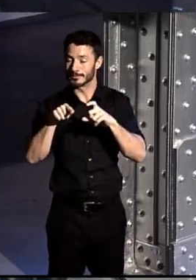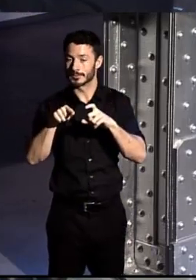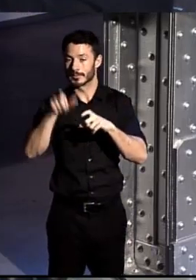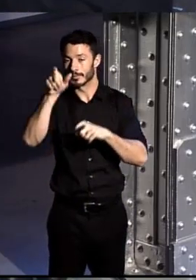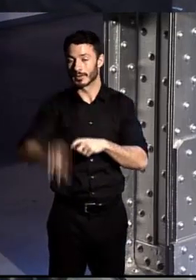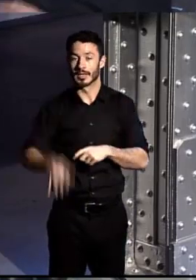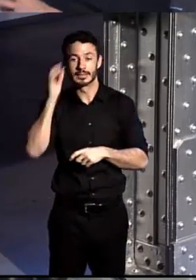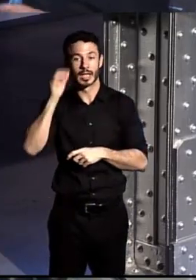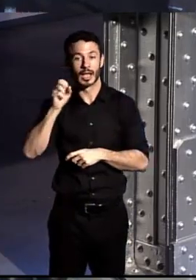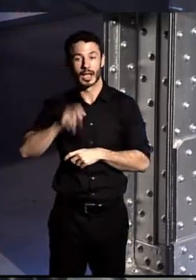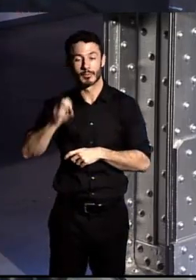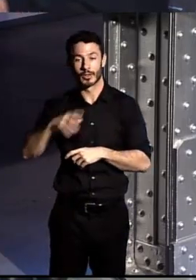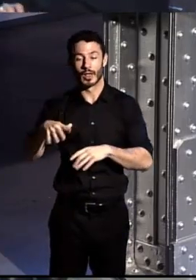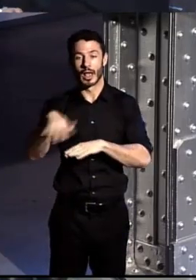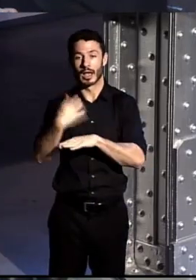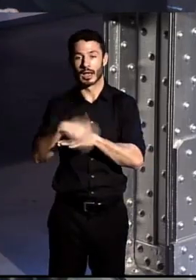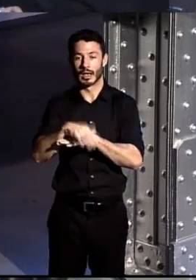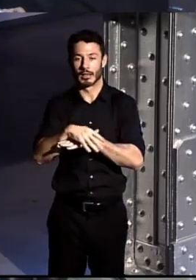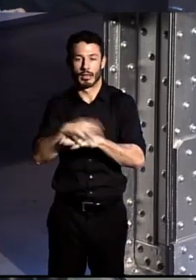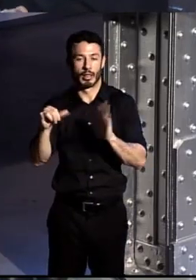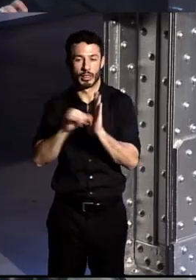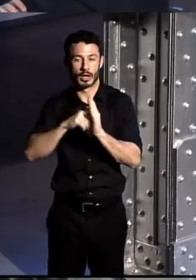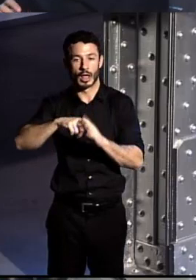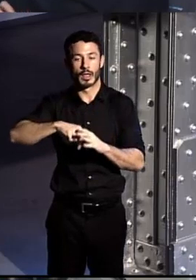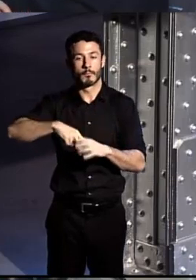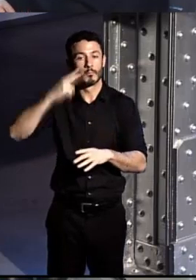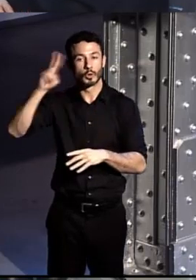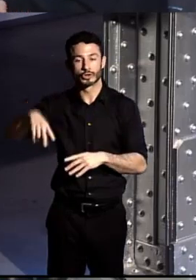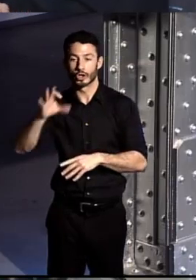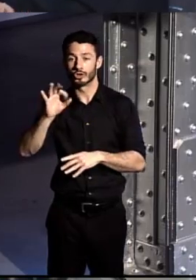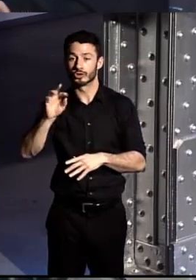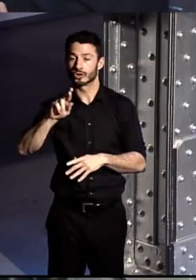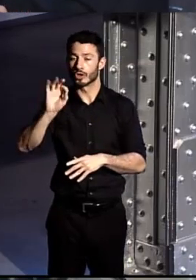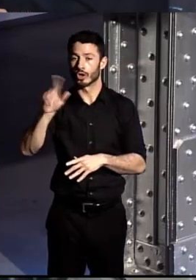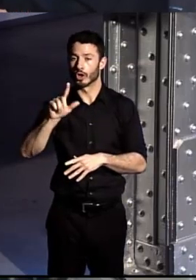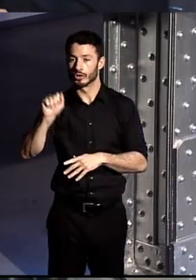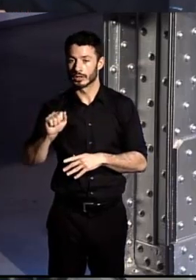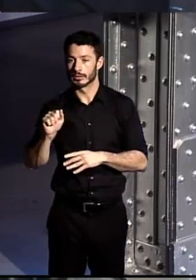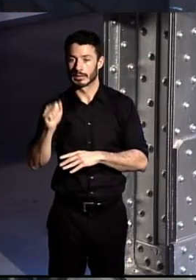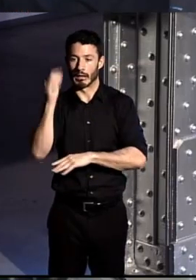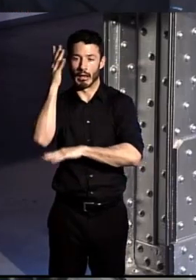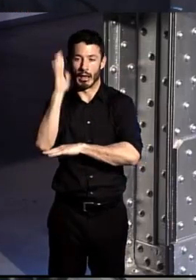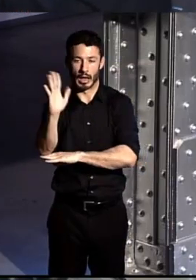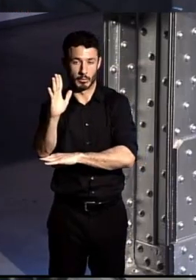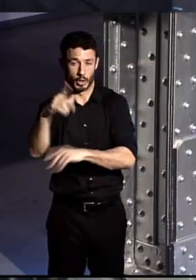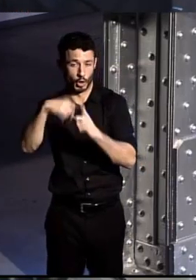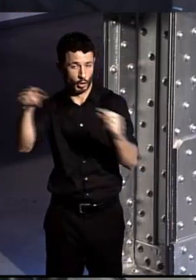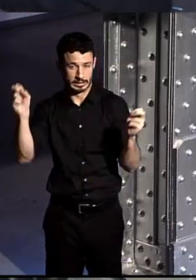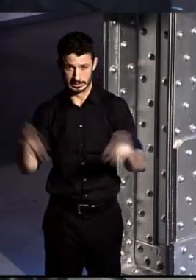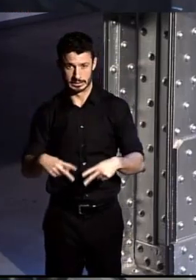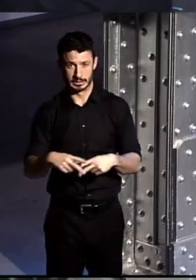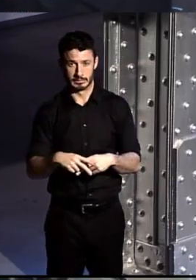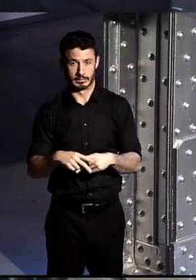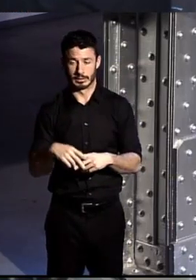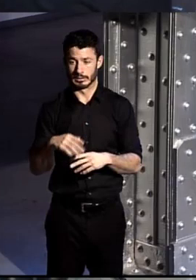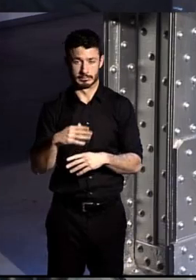por la calle Martínez Campos justo a la altura del Museo Sorolla, más o menos, y se ven todos los árboles muy pelados. Y para identificar la calle, al principio son como